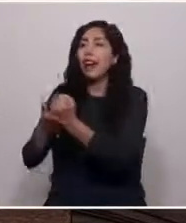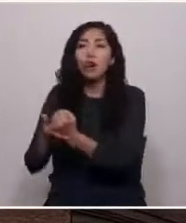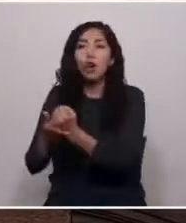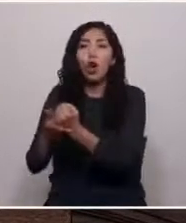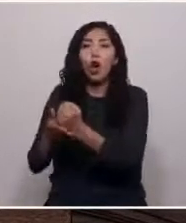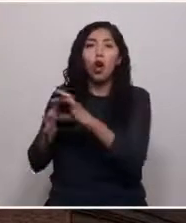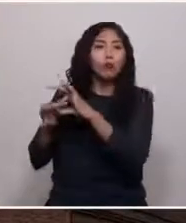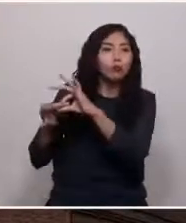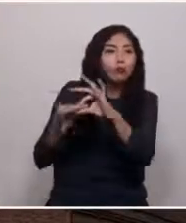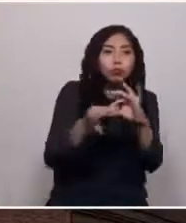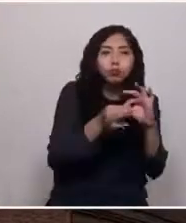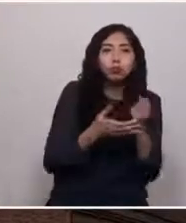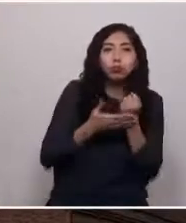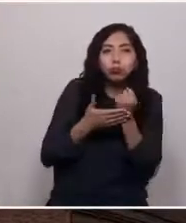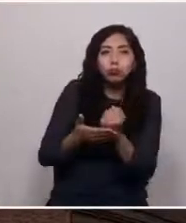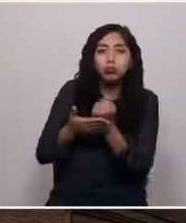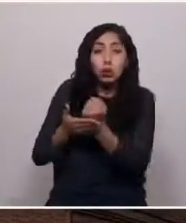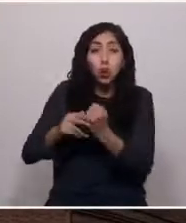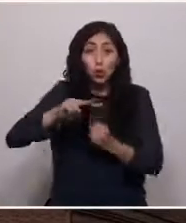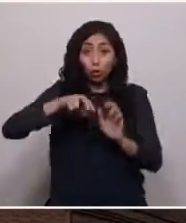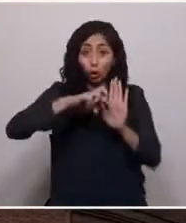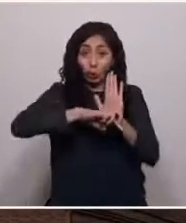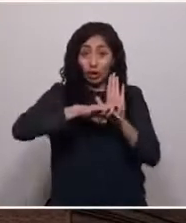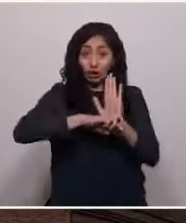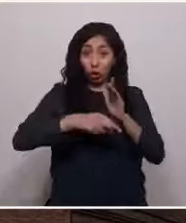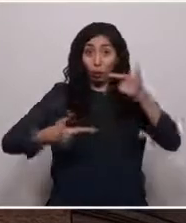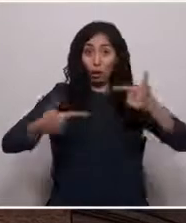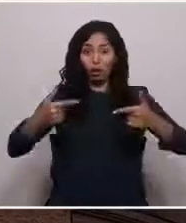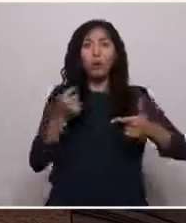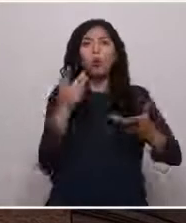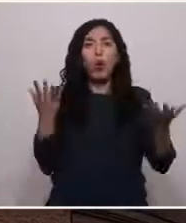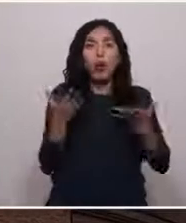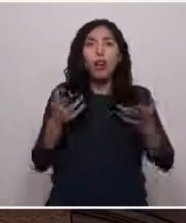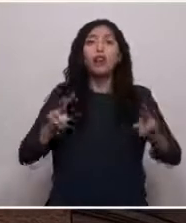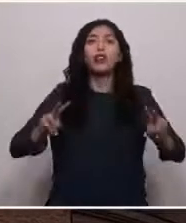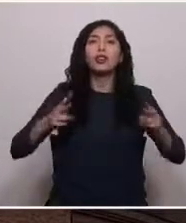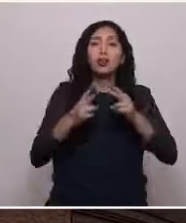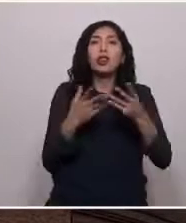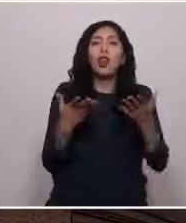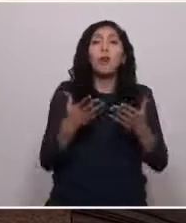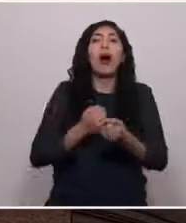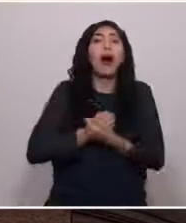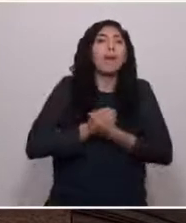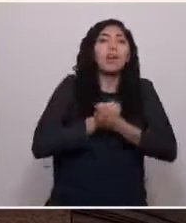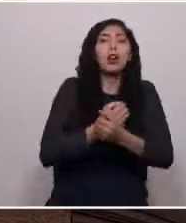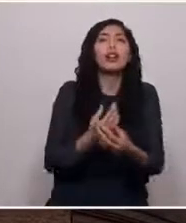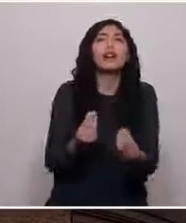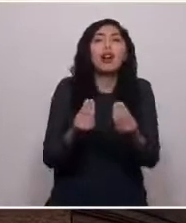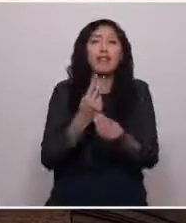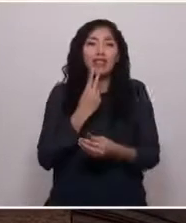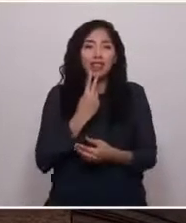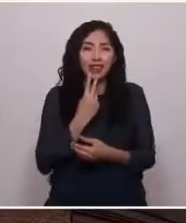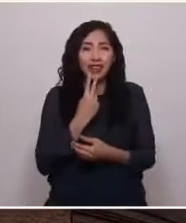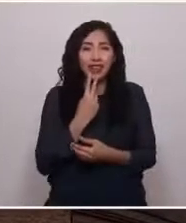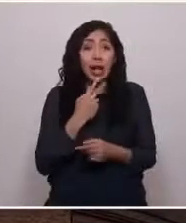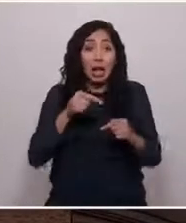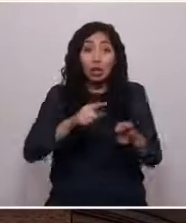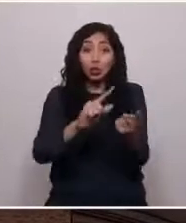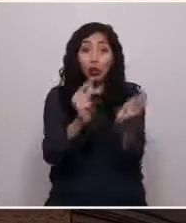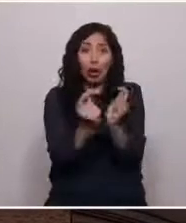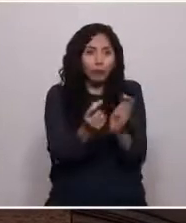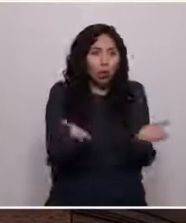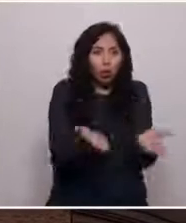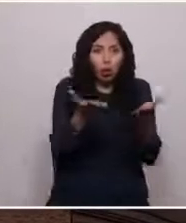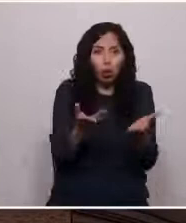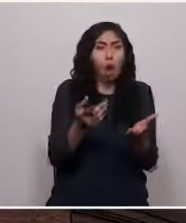cooperativas nuestro proyecto político es construir a través del amor y del buen vivir empujamos estos cambios con mucha